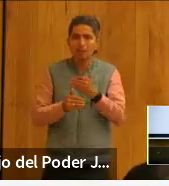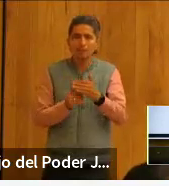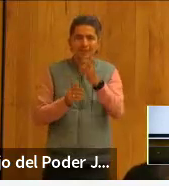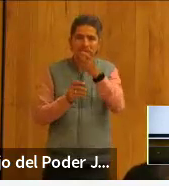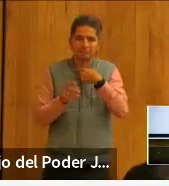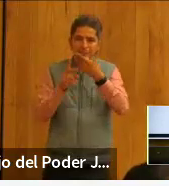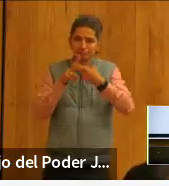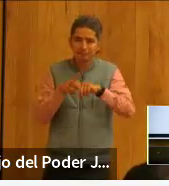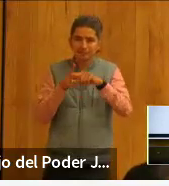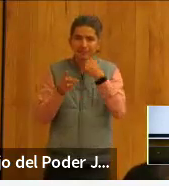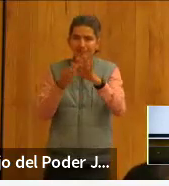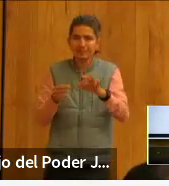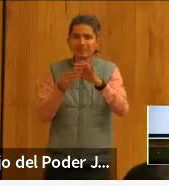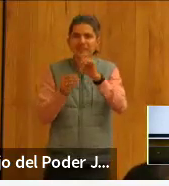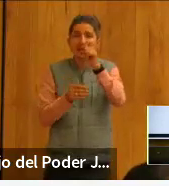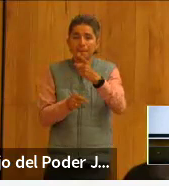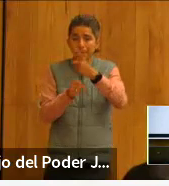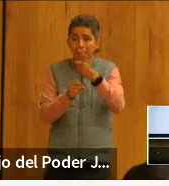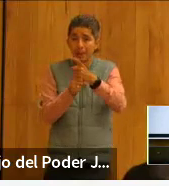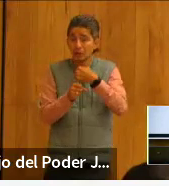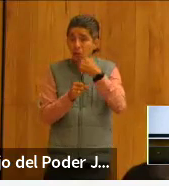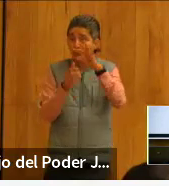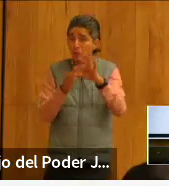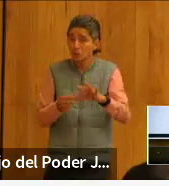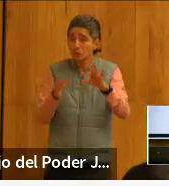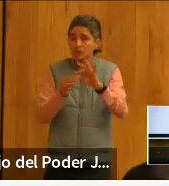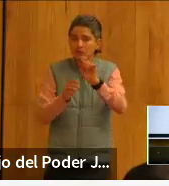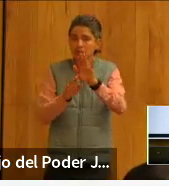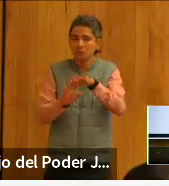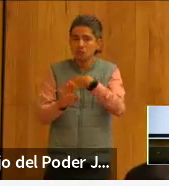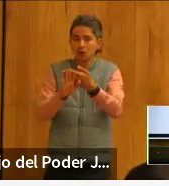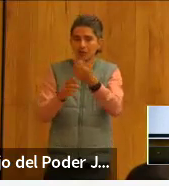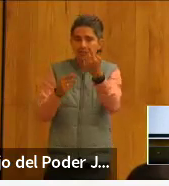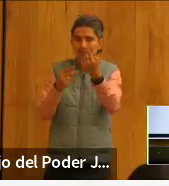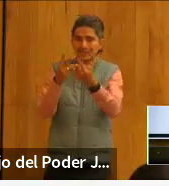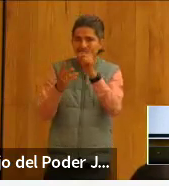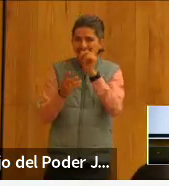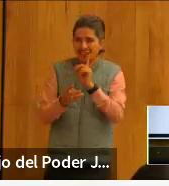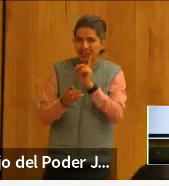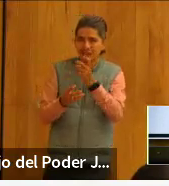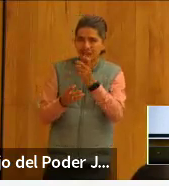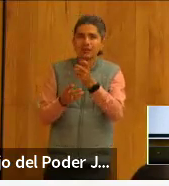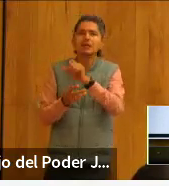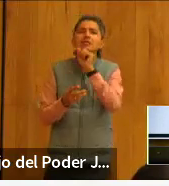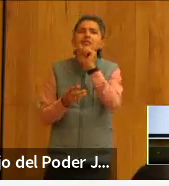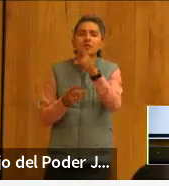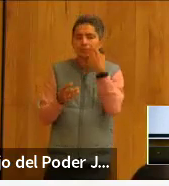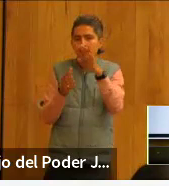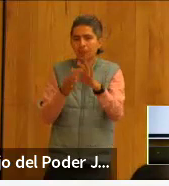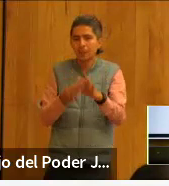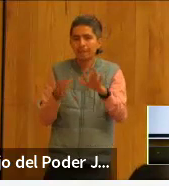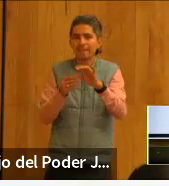al inicio que yo iba a observar primero violencia de género, pero que también quería hacer referencia